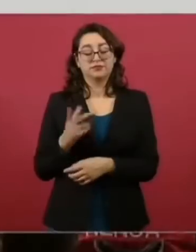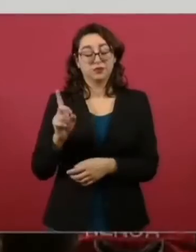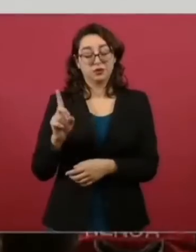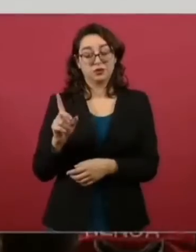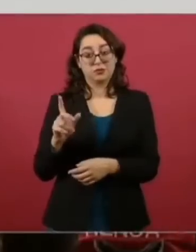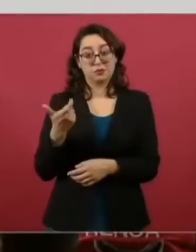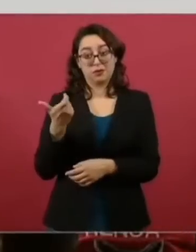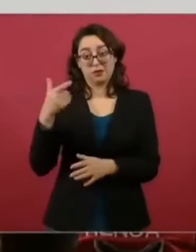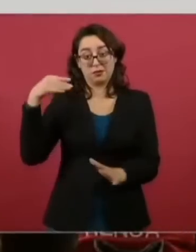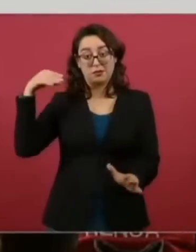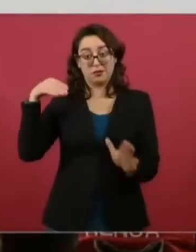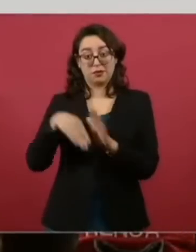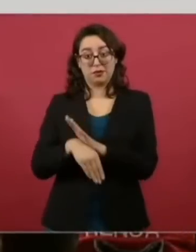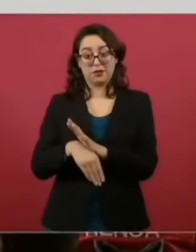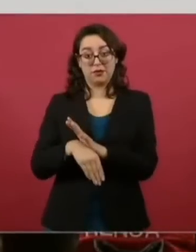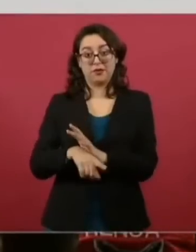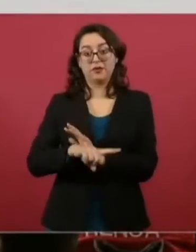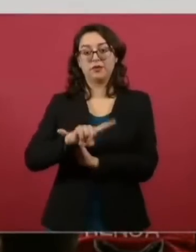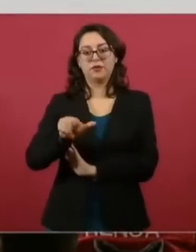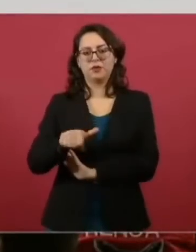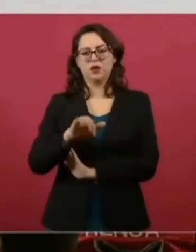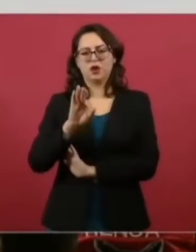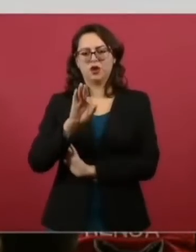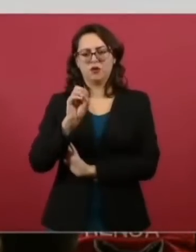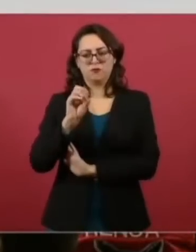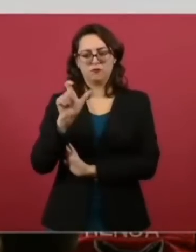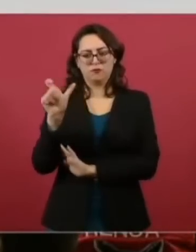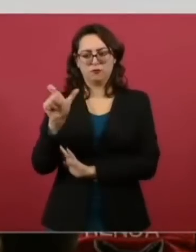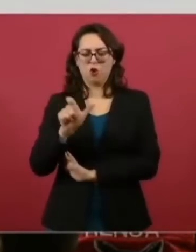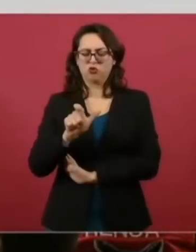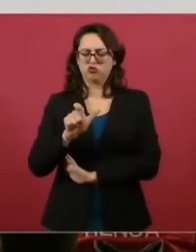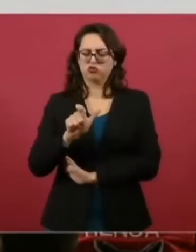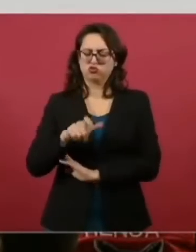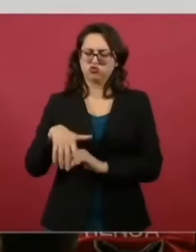182. Fox, el cambio, ¿no?